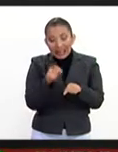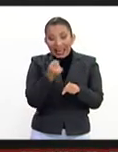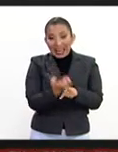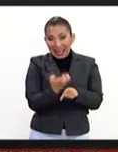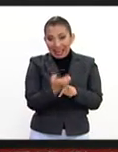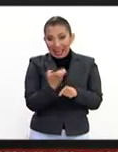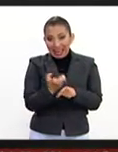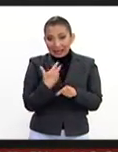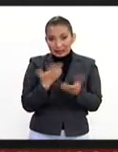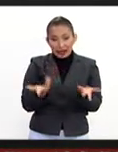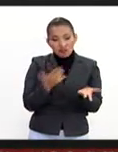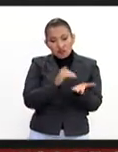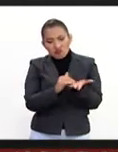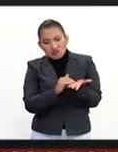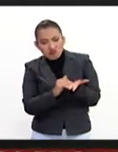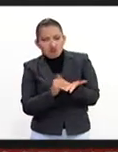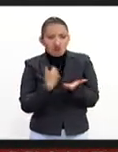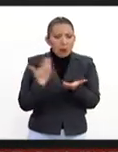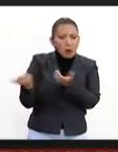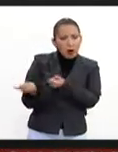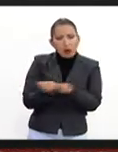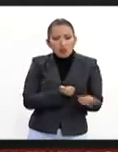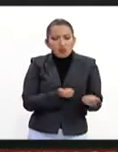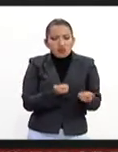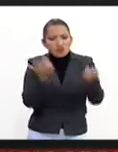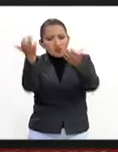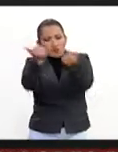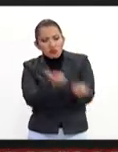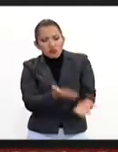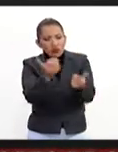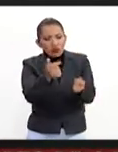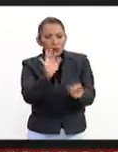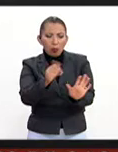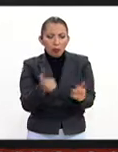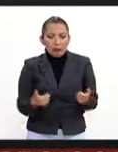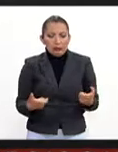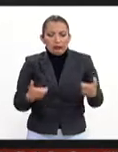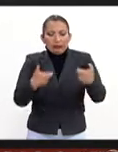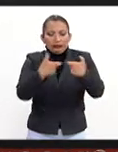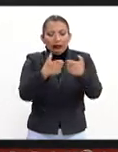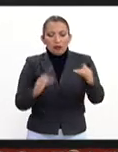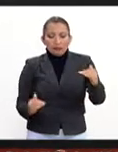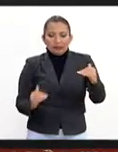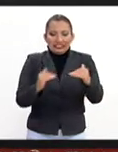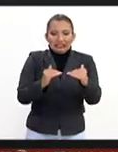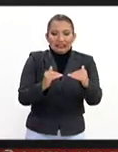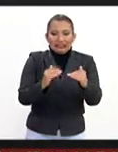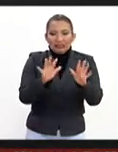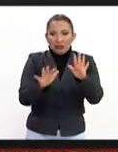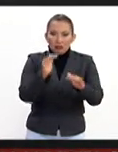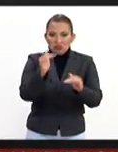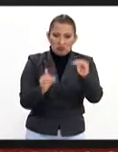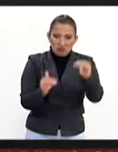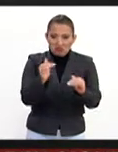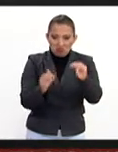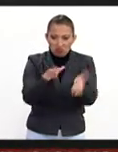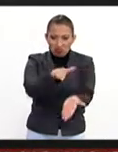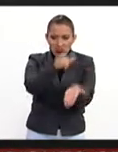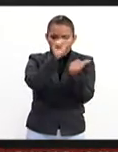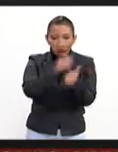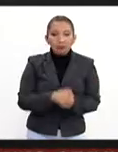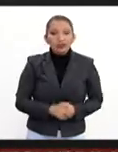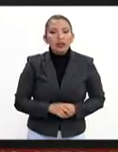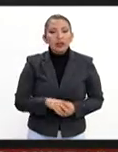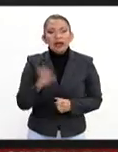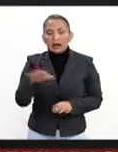no deducibilidad de las importaciones, bueno, se compense ahí un poco lo que significaría una baja en la recaudación, ¿no?